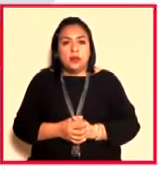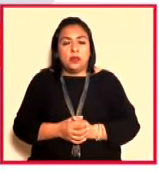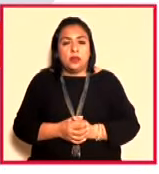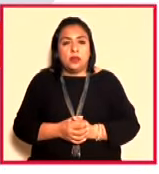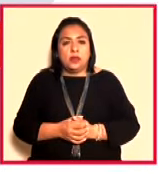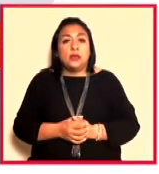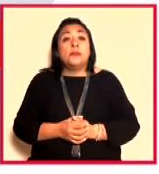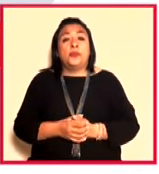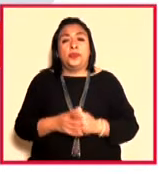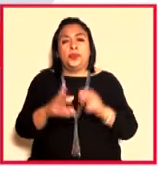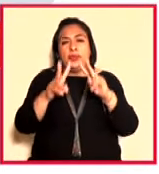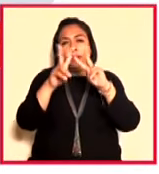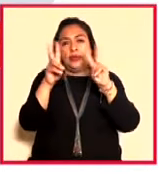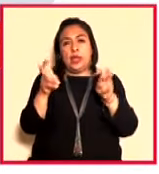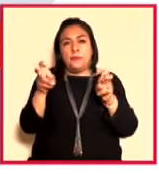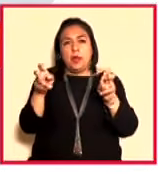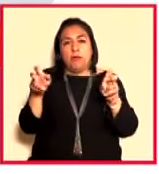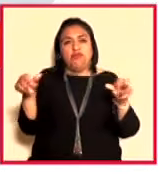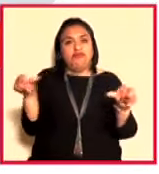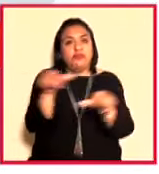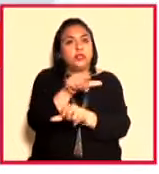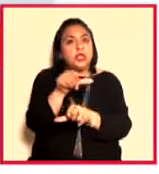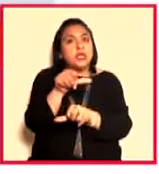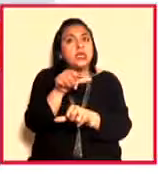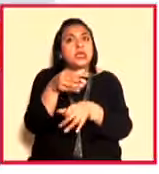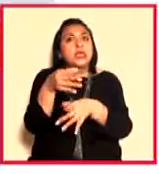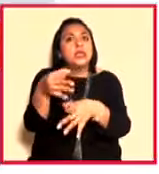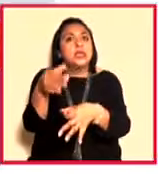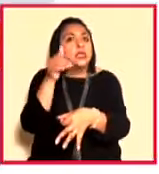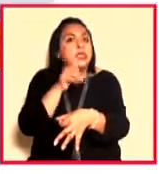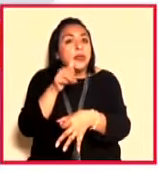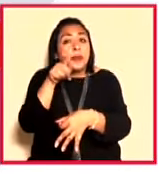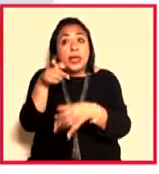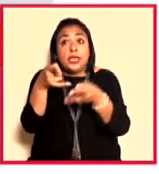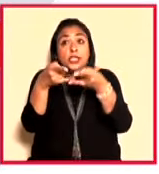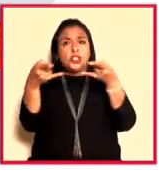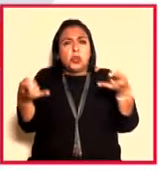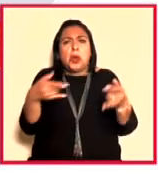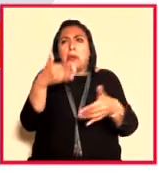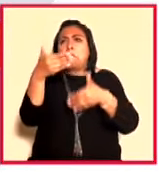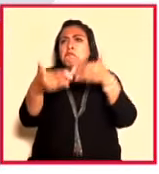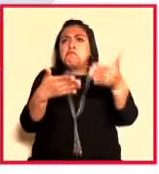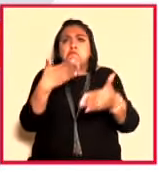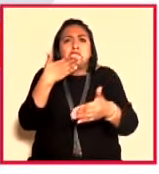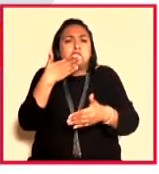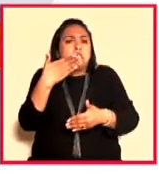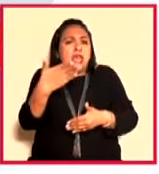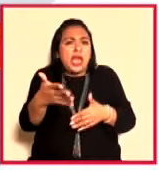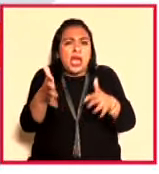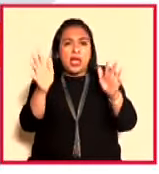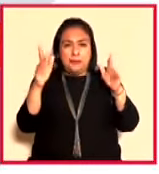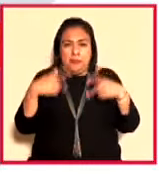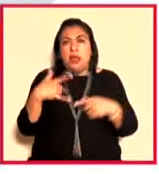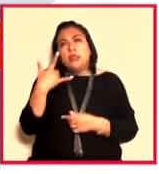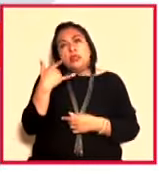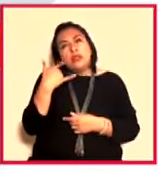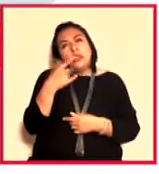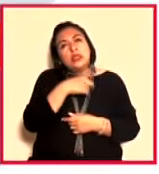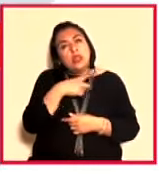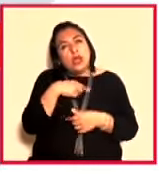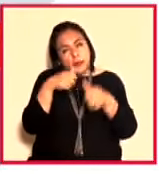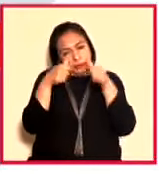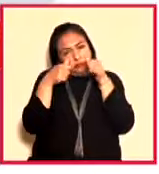El tema de la suplantación siempre es atractivo y en esta historia se desarrolla de manera efectiva. Claro que el espectador debe de poner de su parte